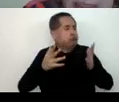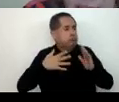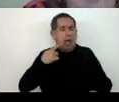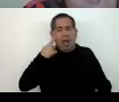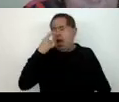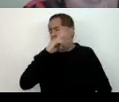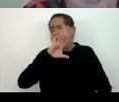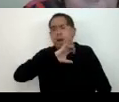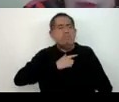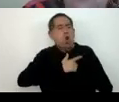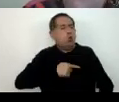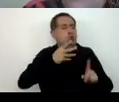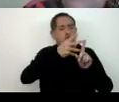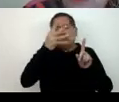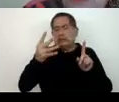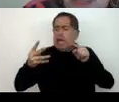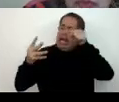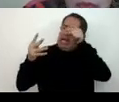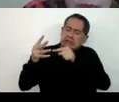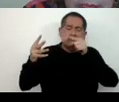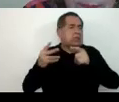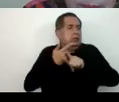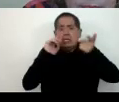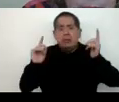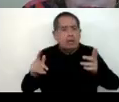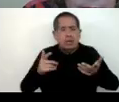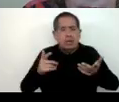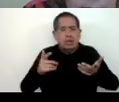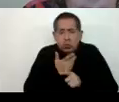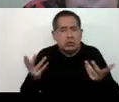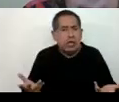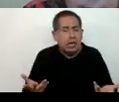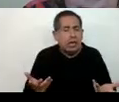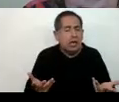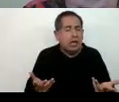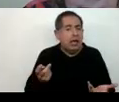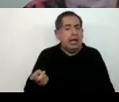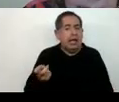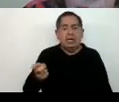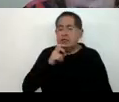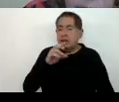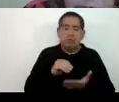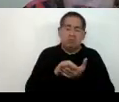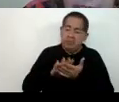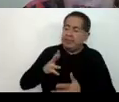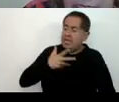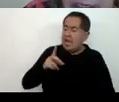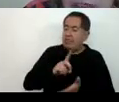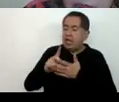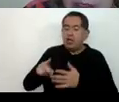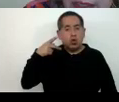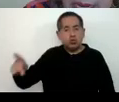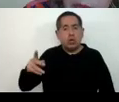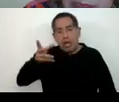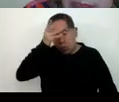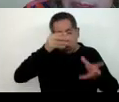preferencia sexual de forma libre y autónoma. También se plasma el derecho a la educación integral de la